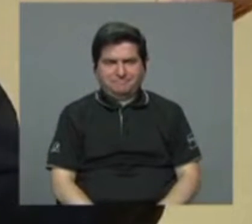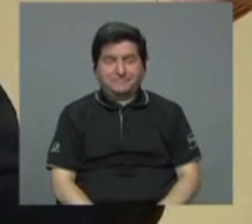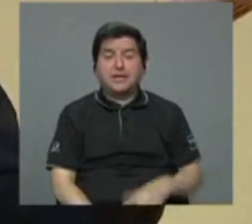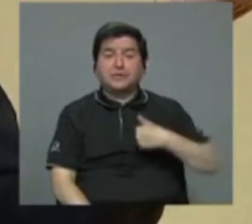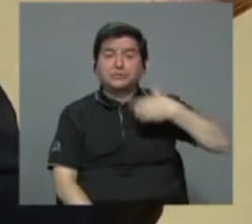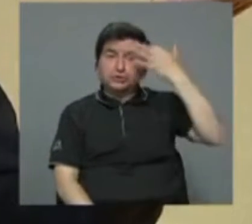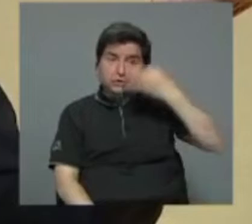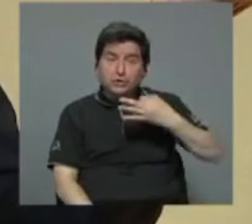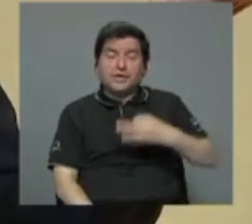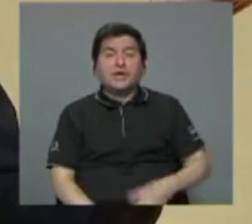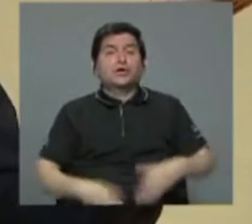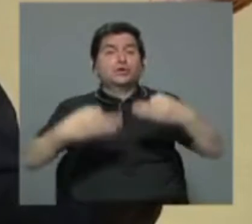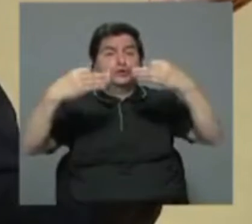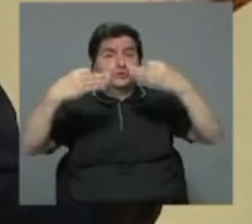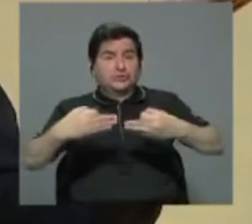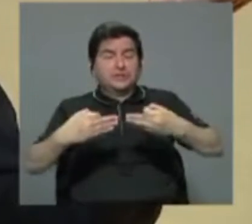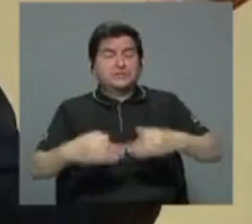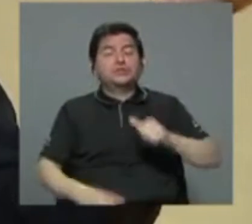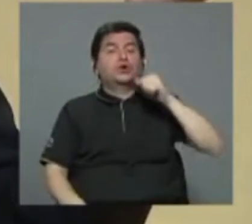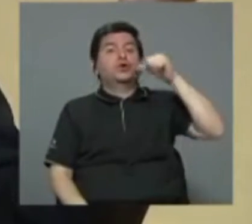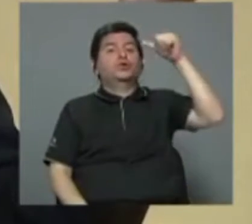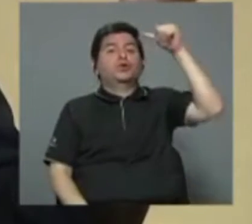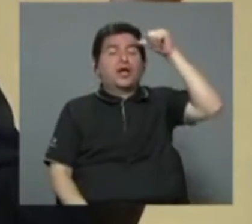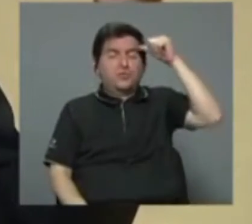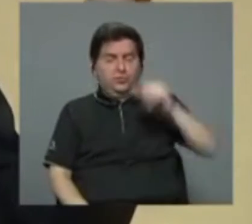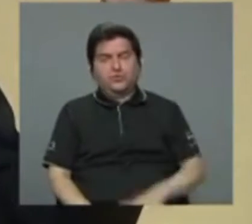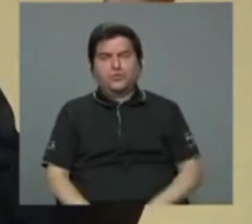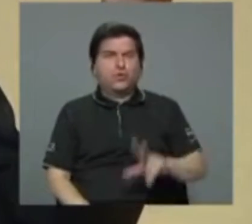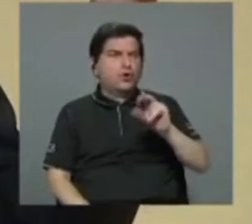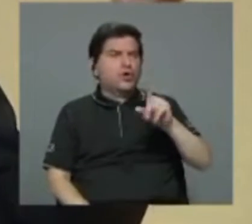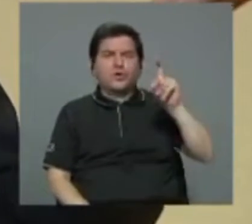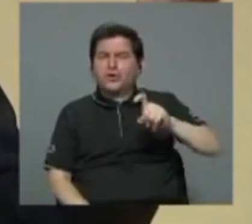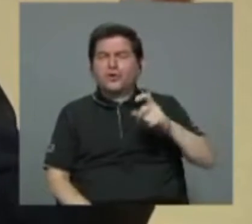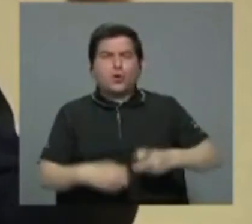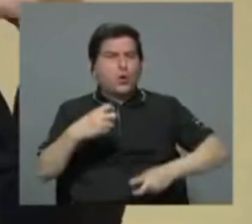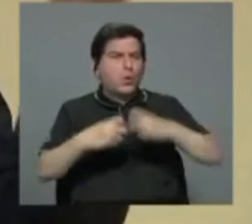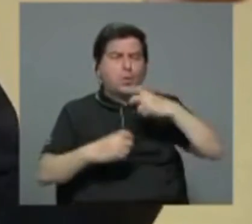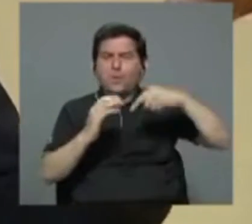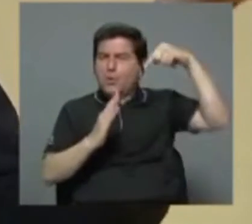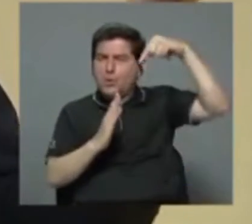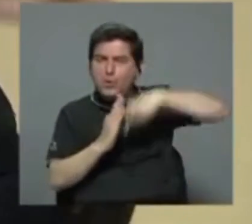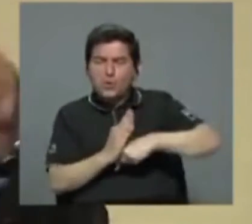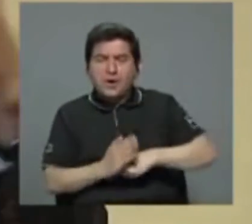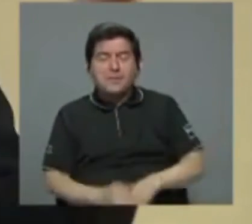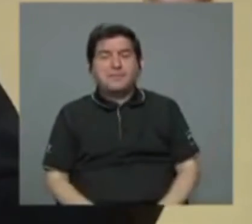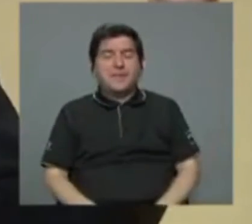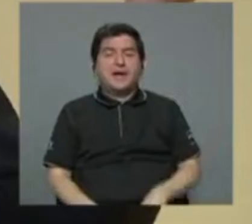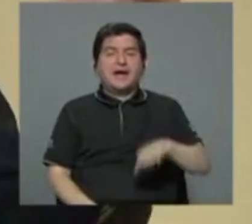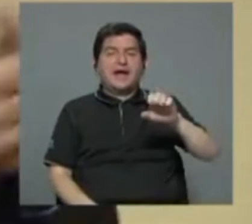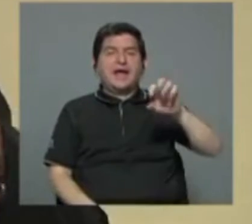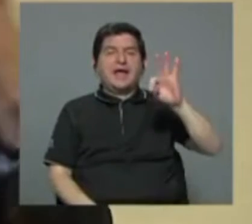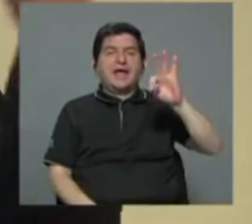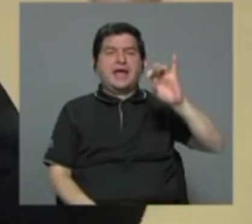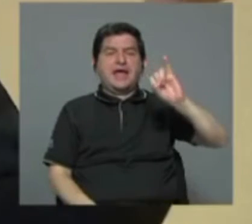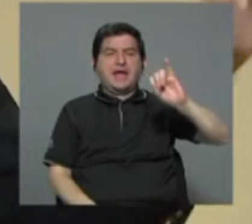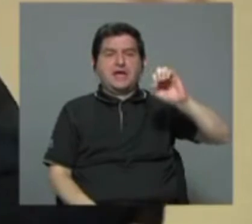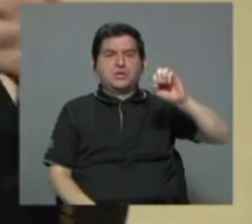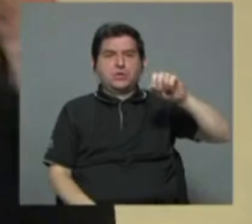creo más decisiones de adultos que problemas graves como los que en Etiopía, en